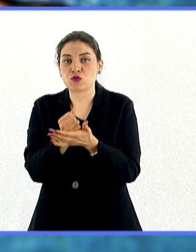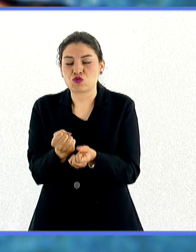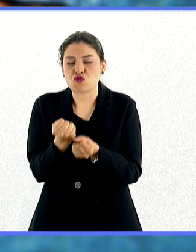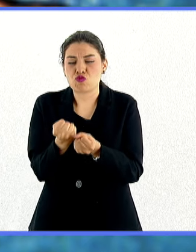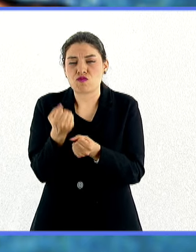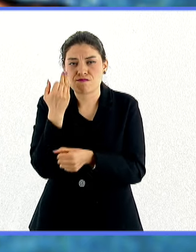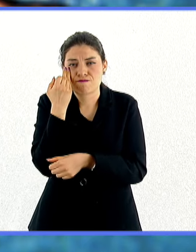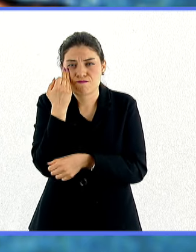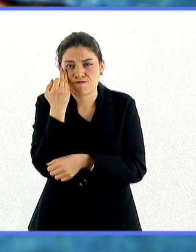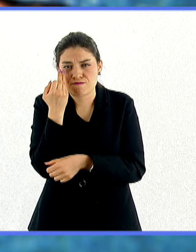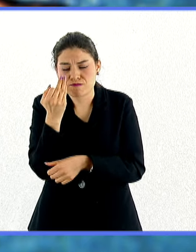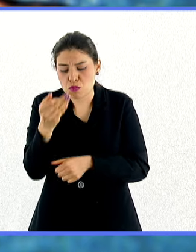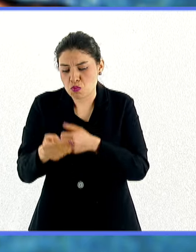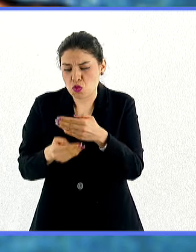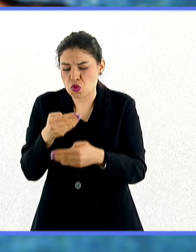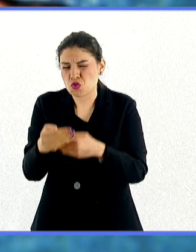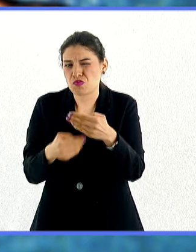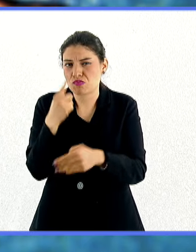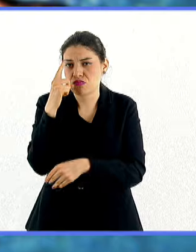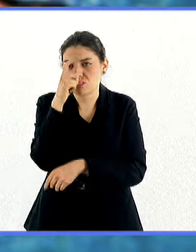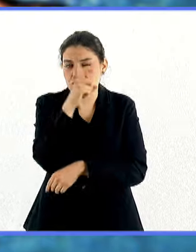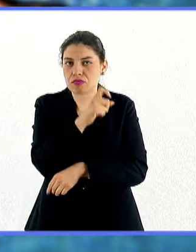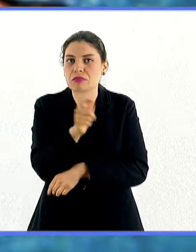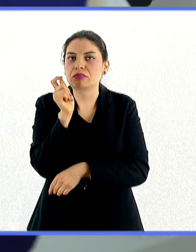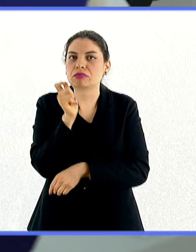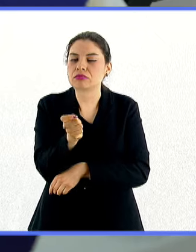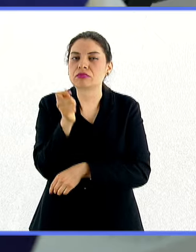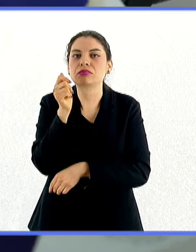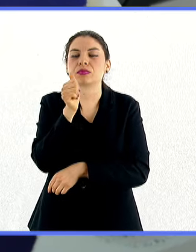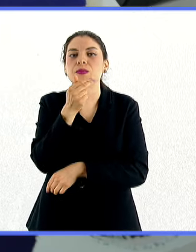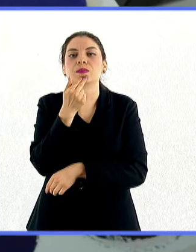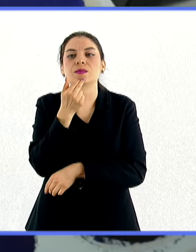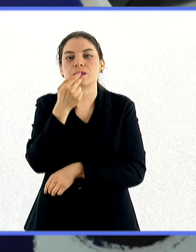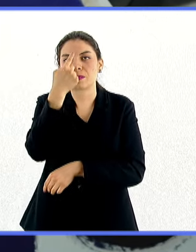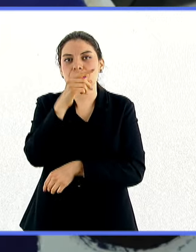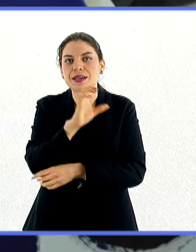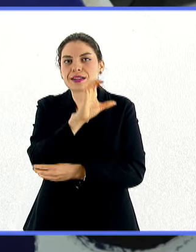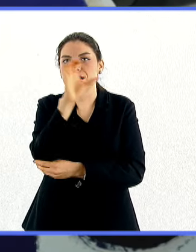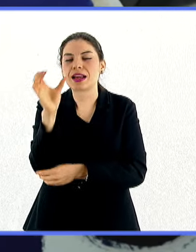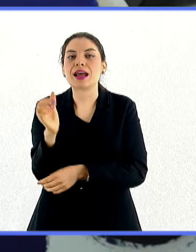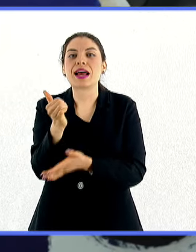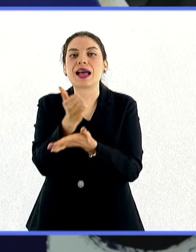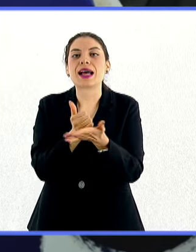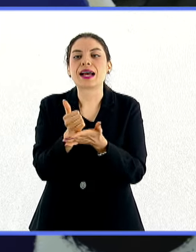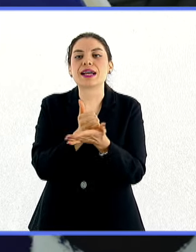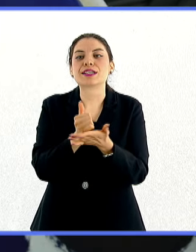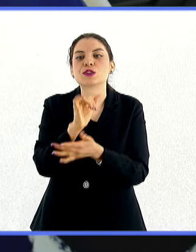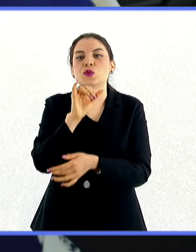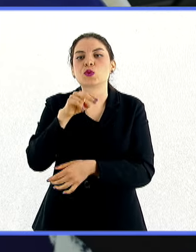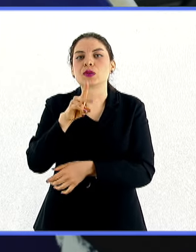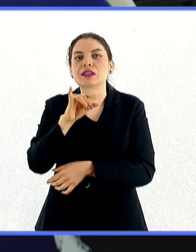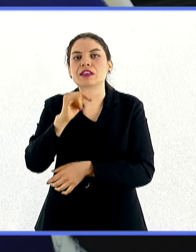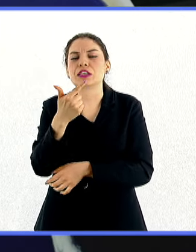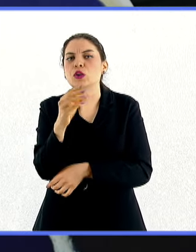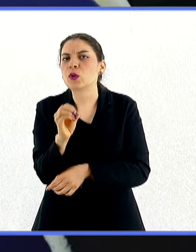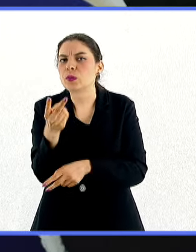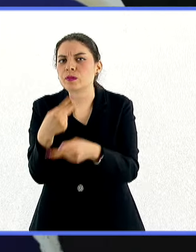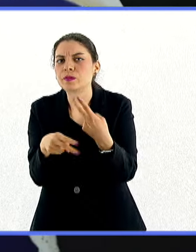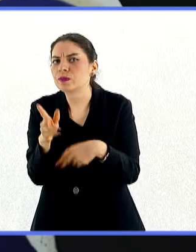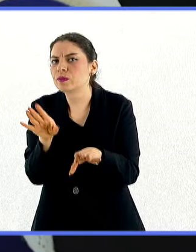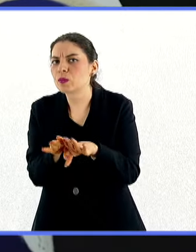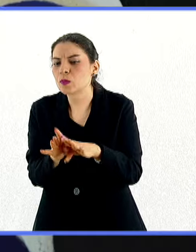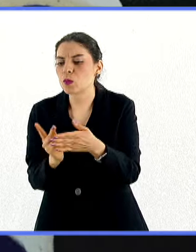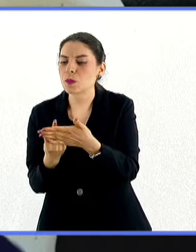duradero, que representaba el cielo y lo divino. El azul índigo se obtenía del jiquilite, una planta cultivada